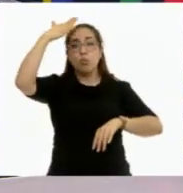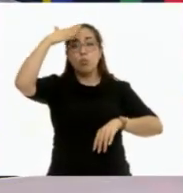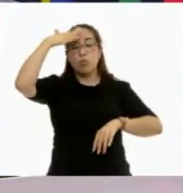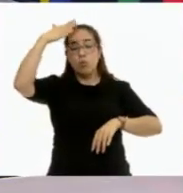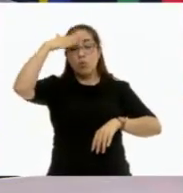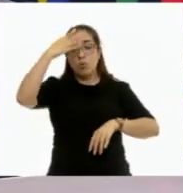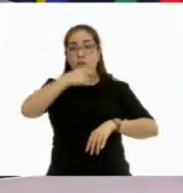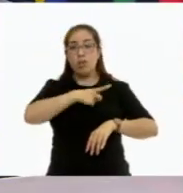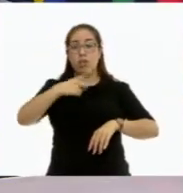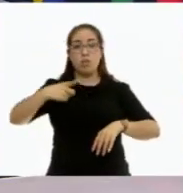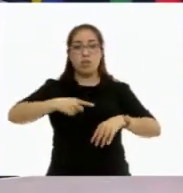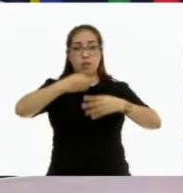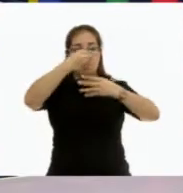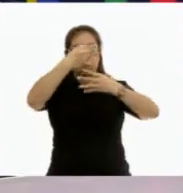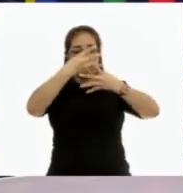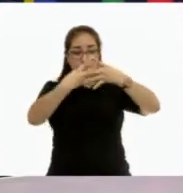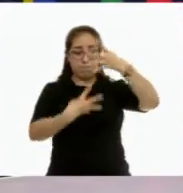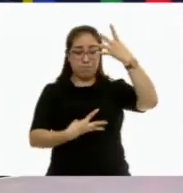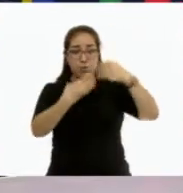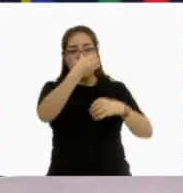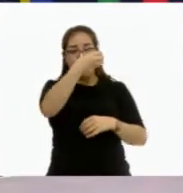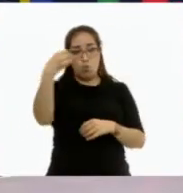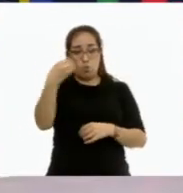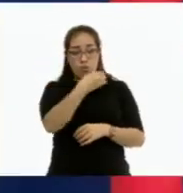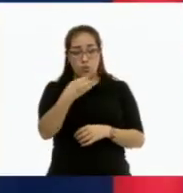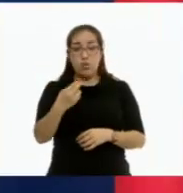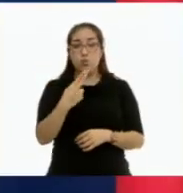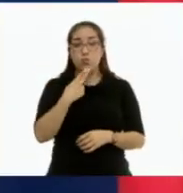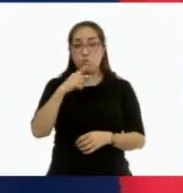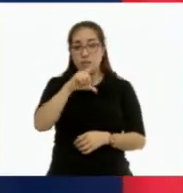información por medio de llaves.